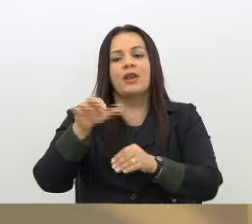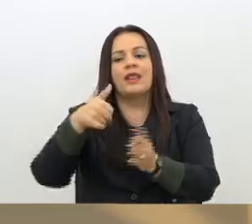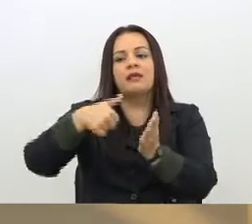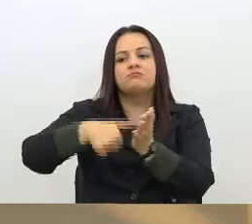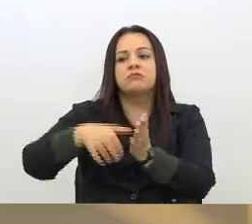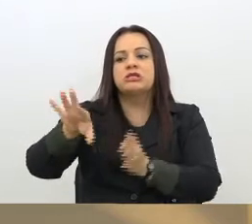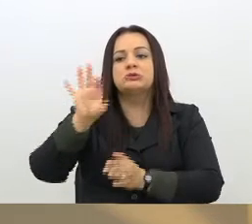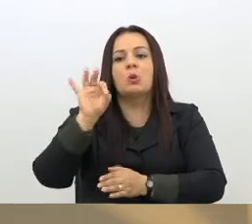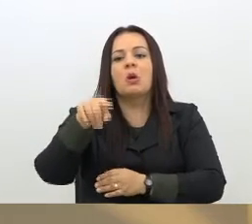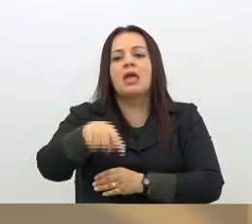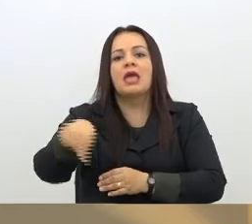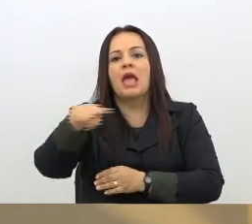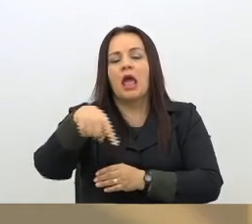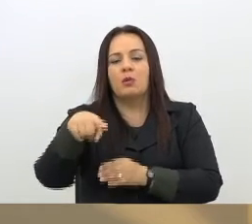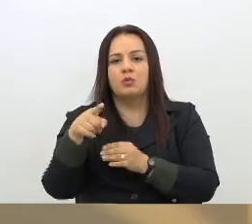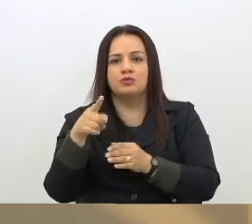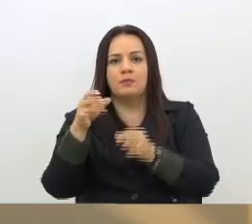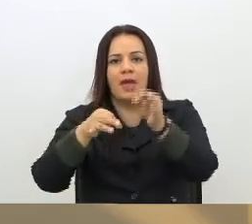suplentes.